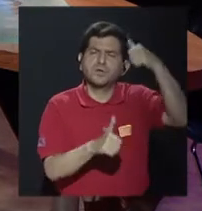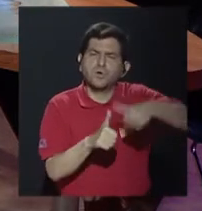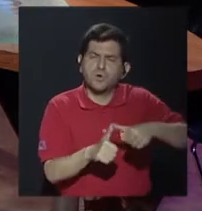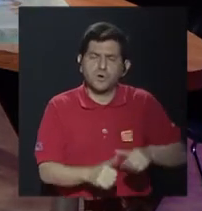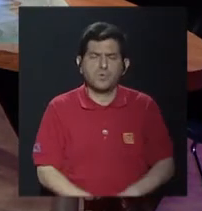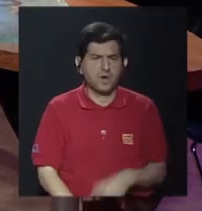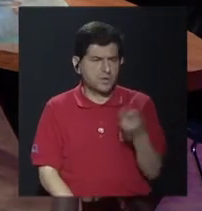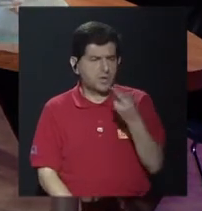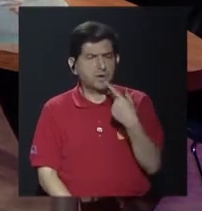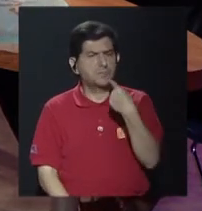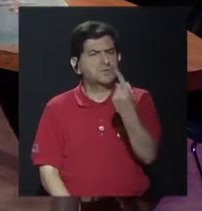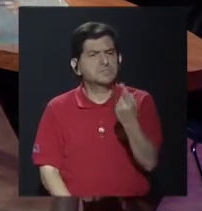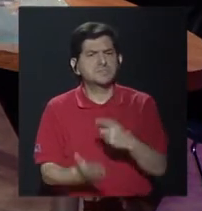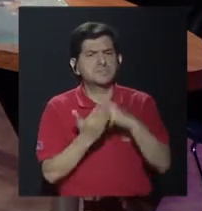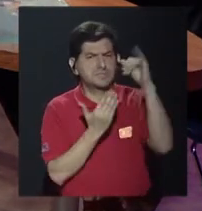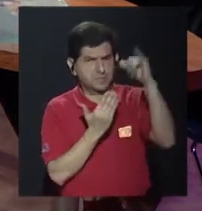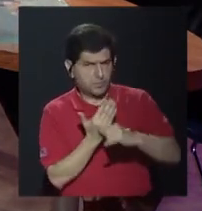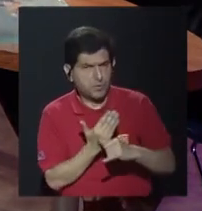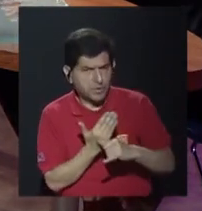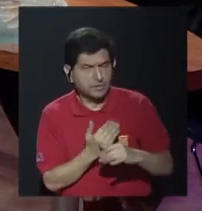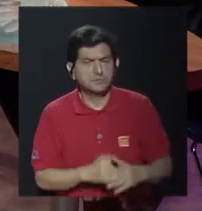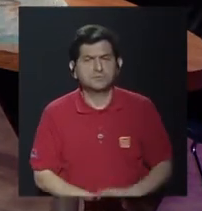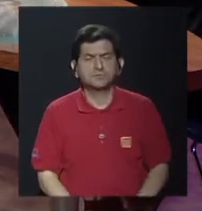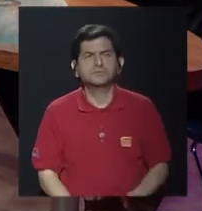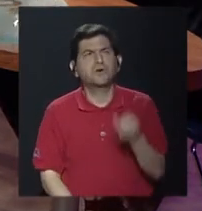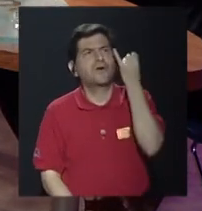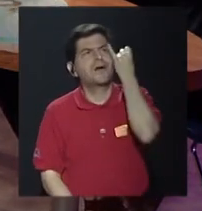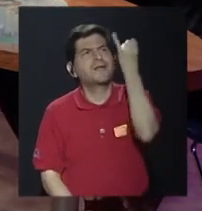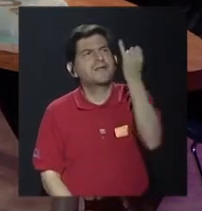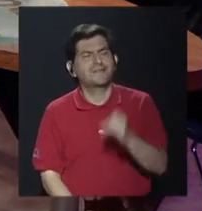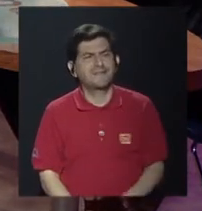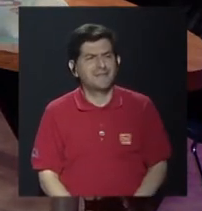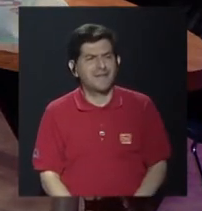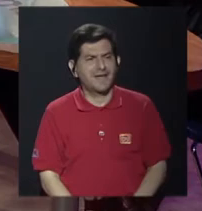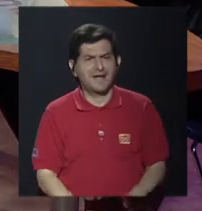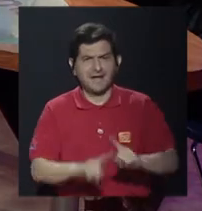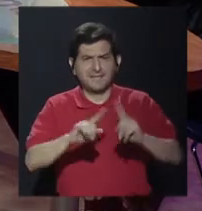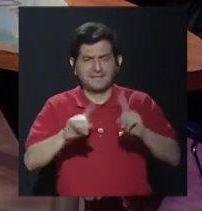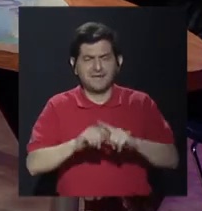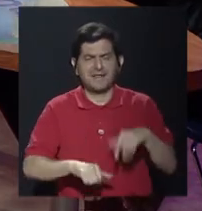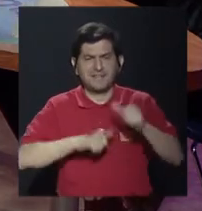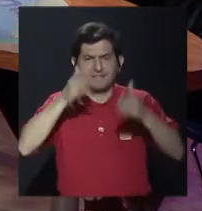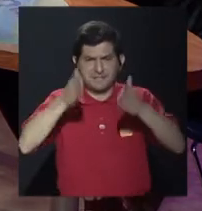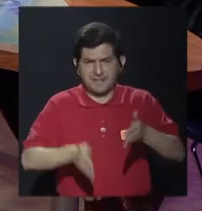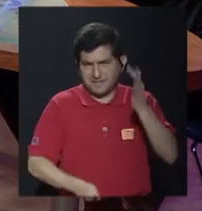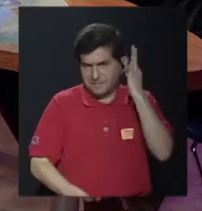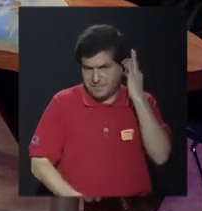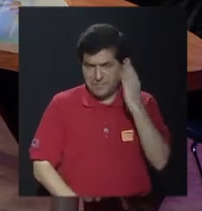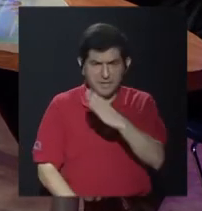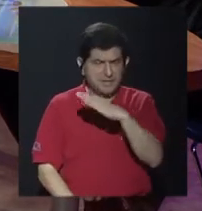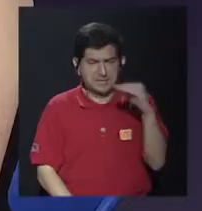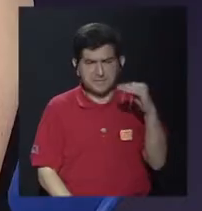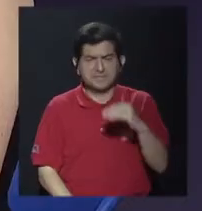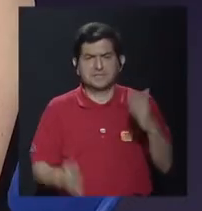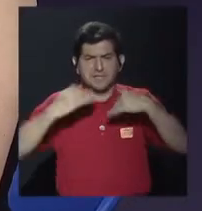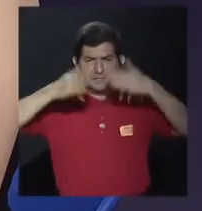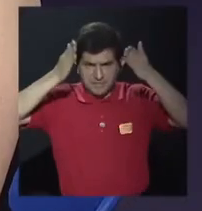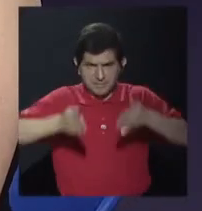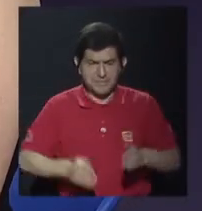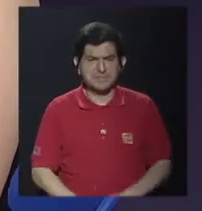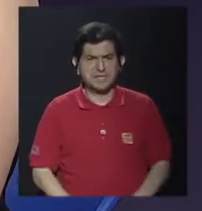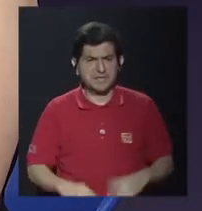ustedes me contaron de este proyecto, ¿verdad?, la idea de encontrar a feministas y ecologistas, pues me pareció muy